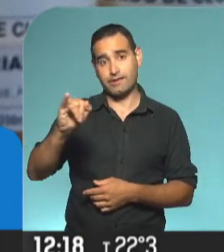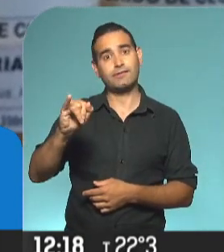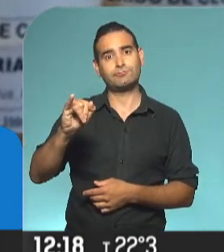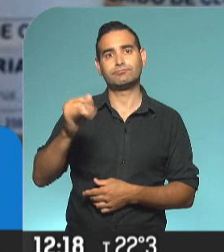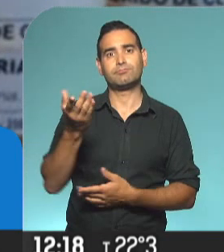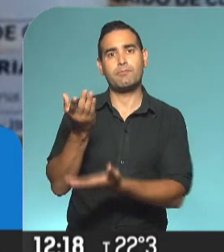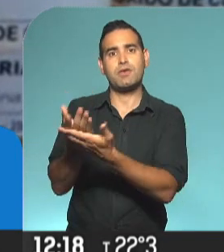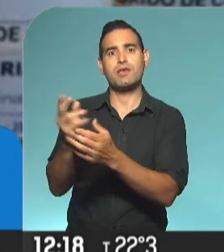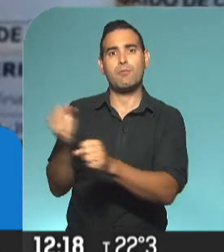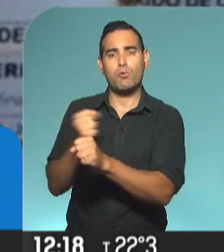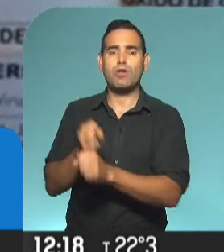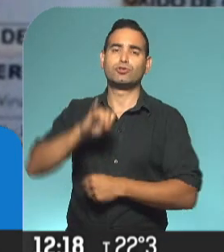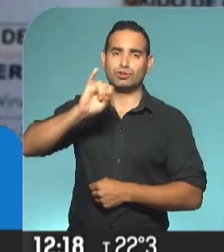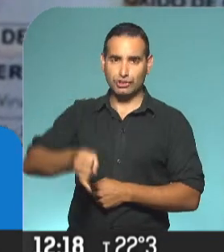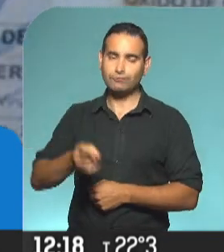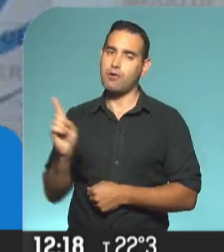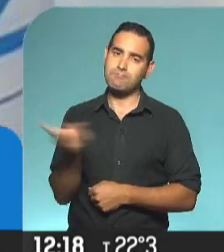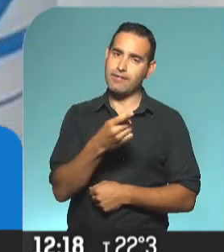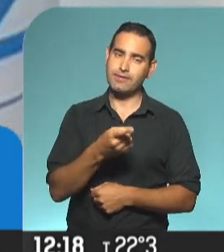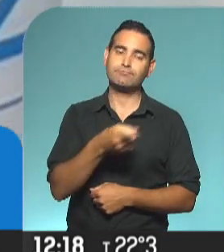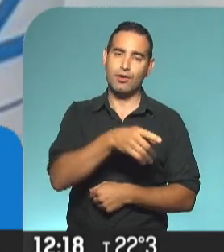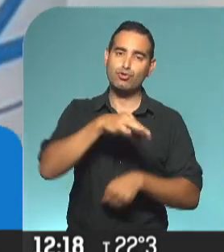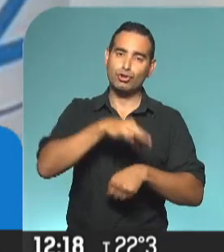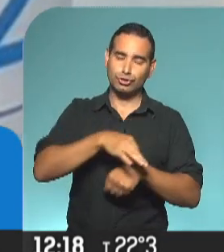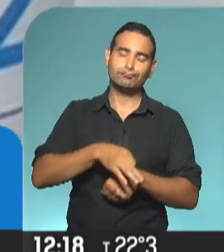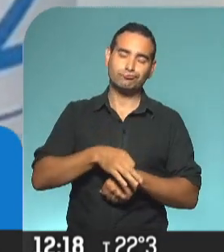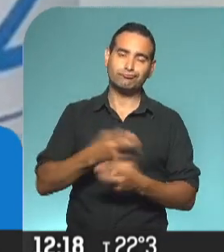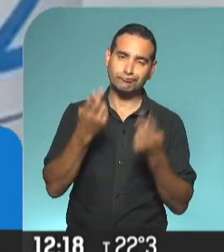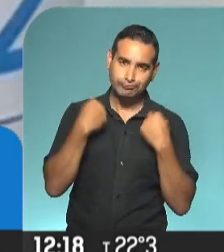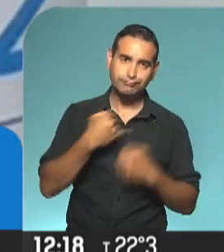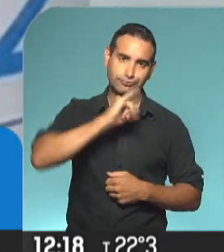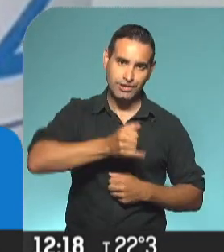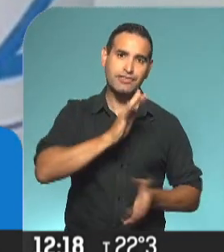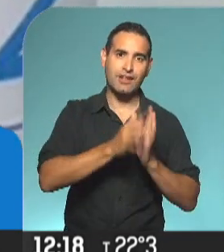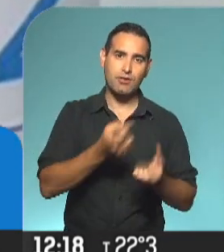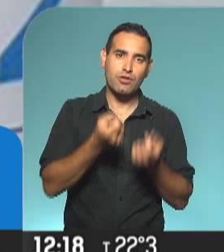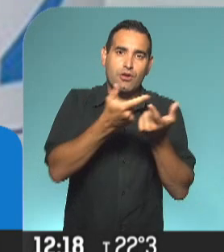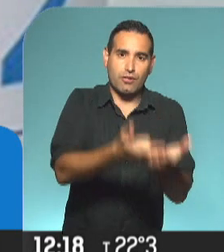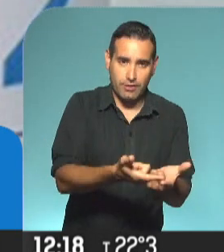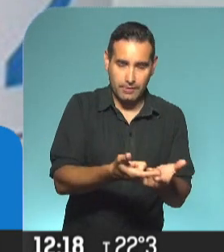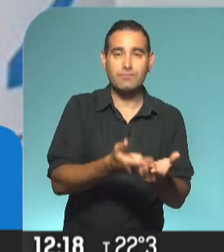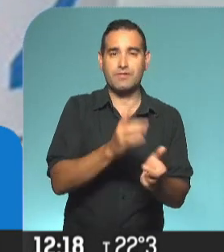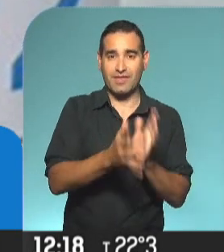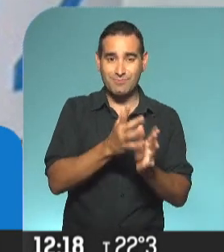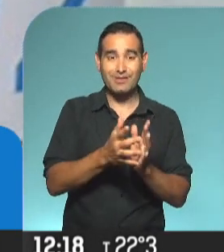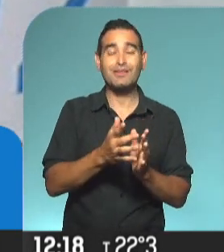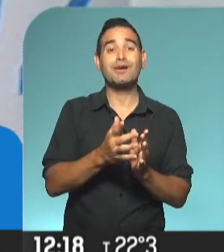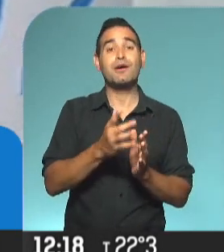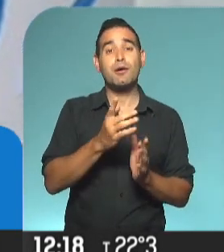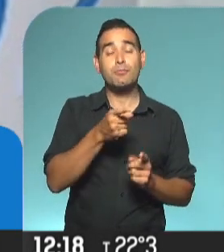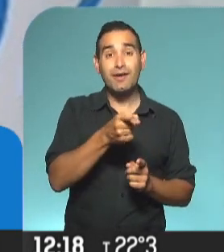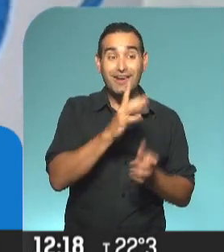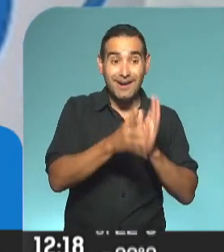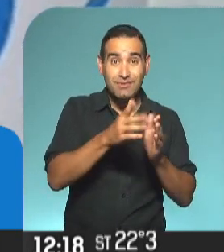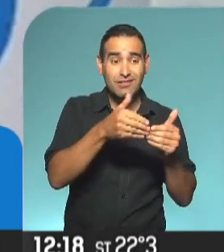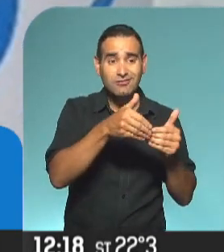autorización para que el doctor Converti realice la práctica médica y efectivamente se pudo realizar el tratamiento, a partir del cual